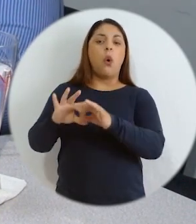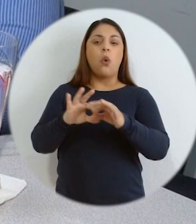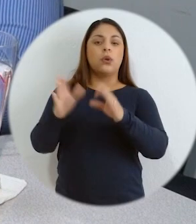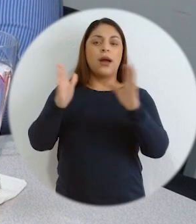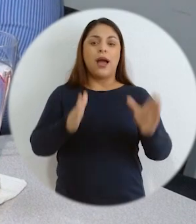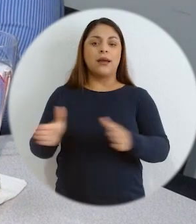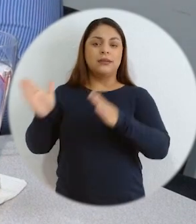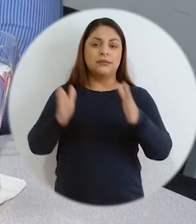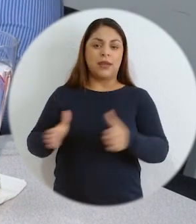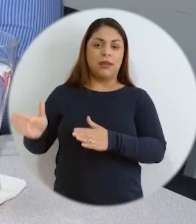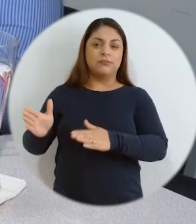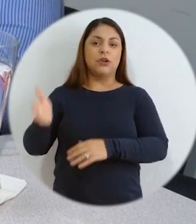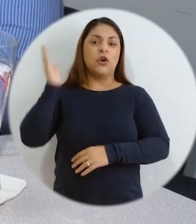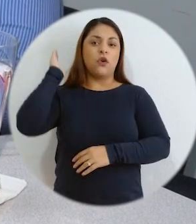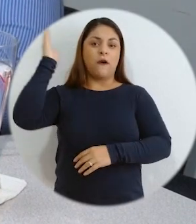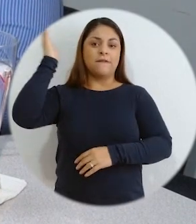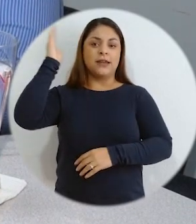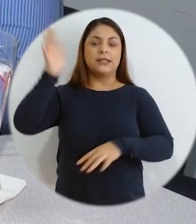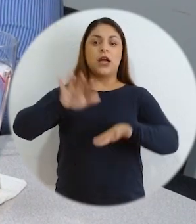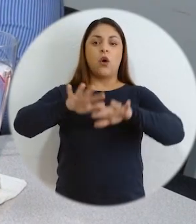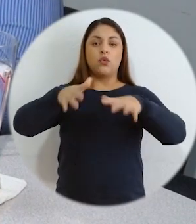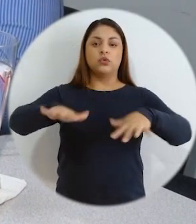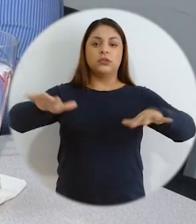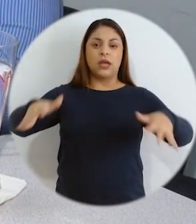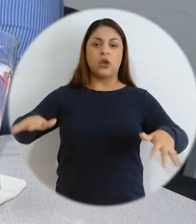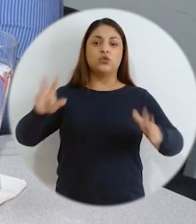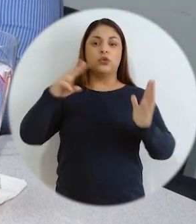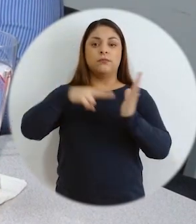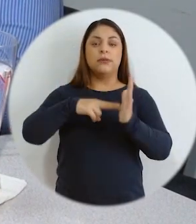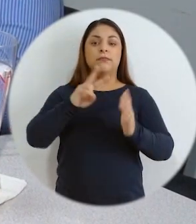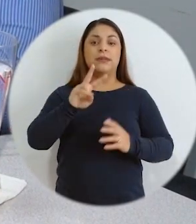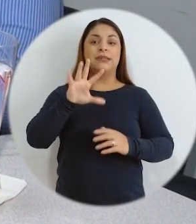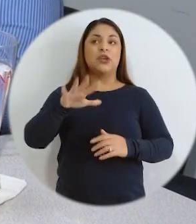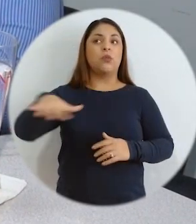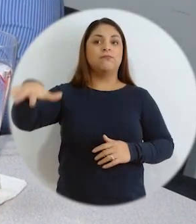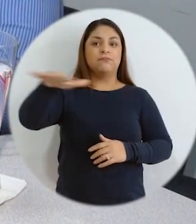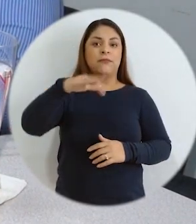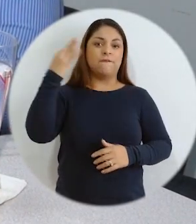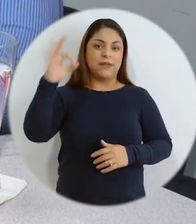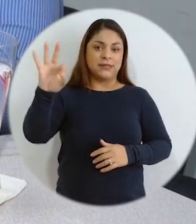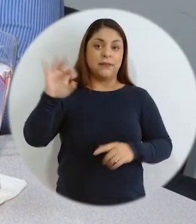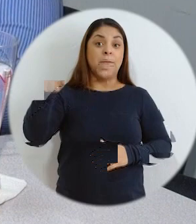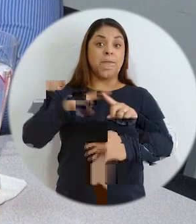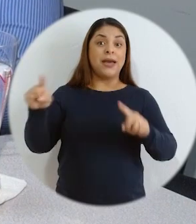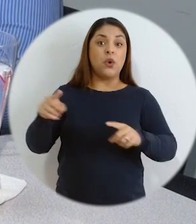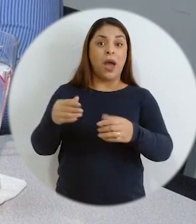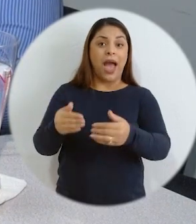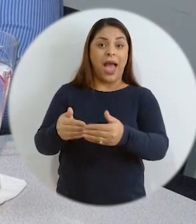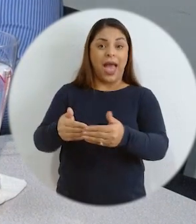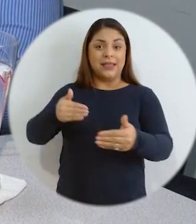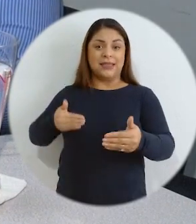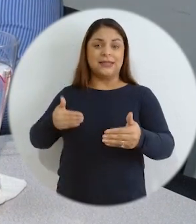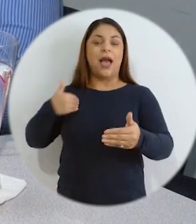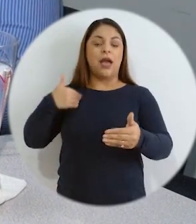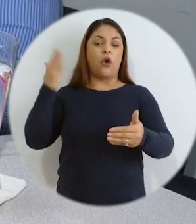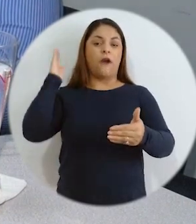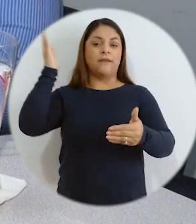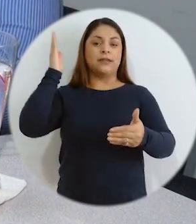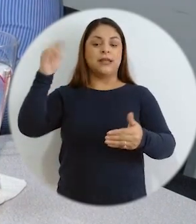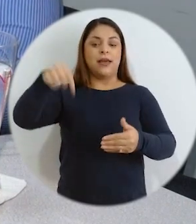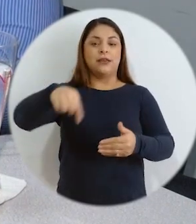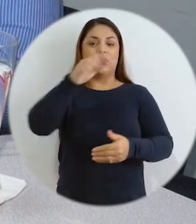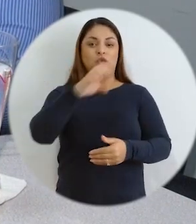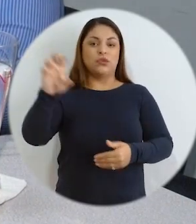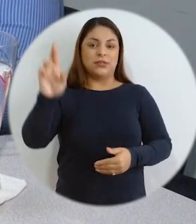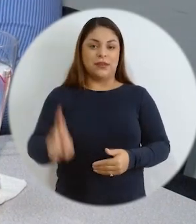los coorganizadores de la Conferencia de los Océanos 2025 en Niza, pero la preconferencia será